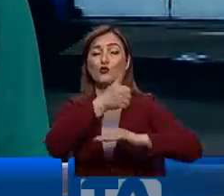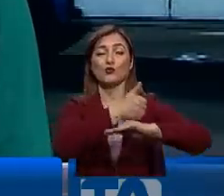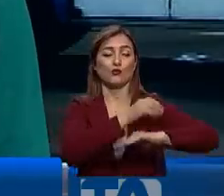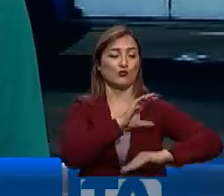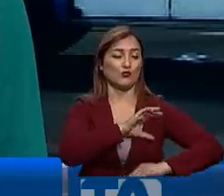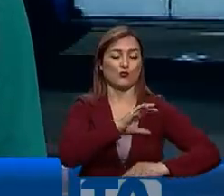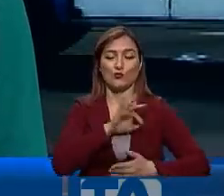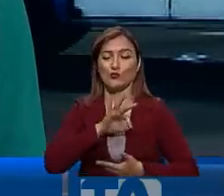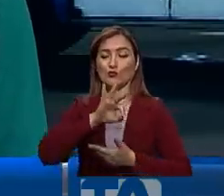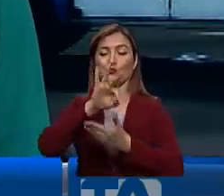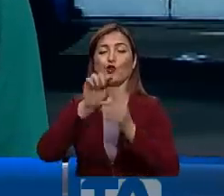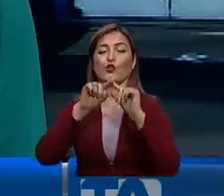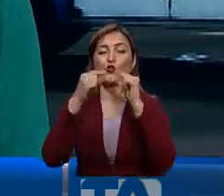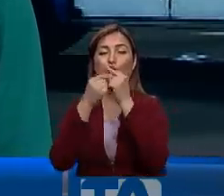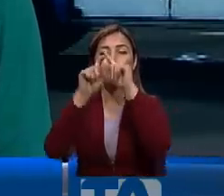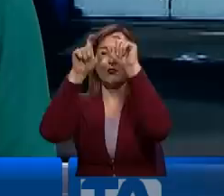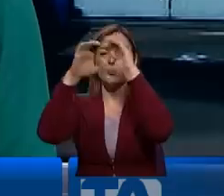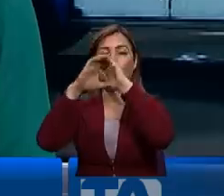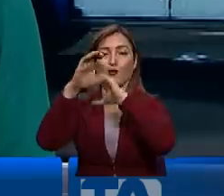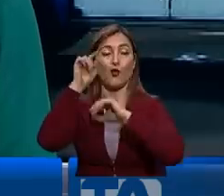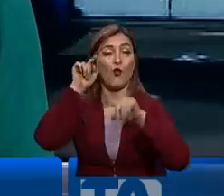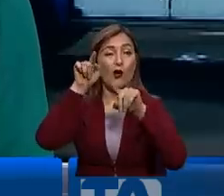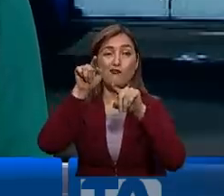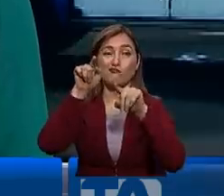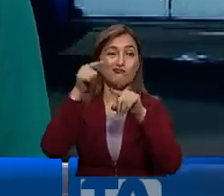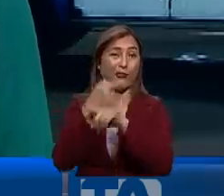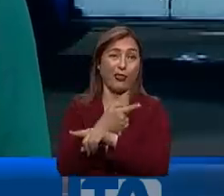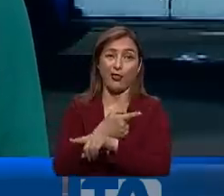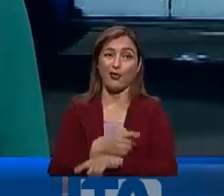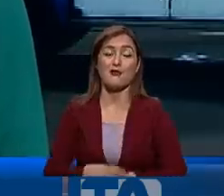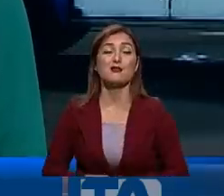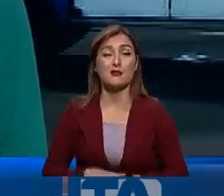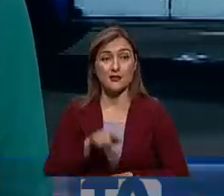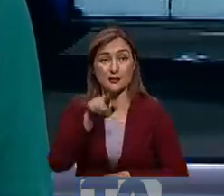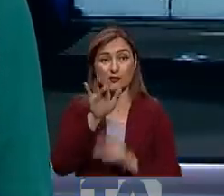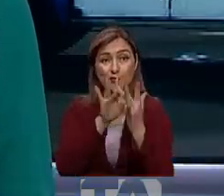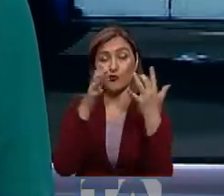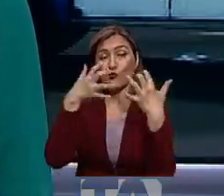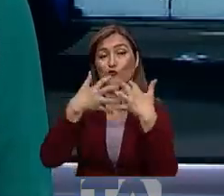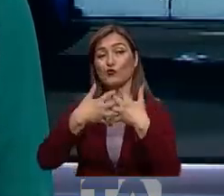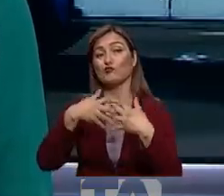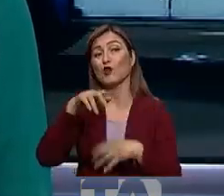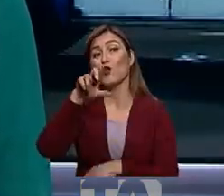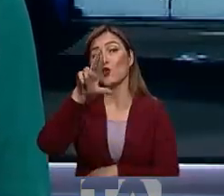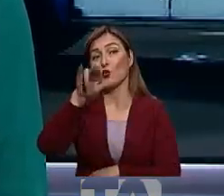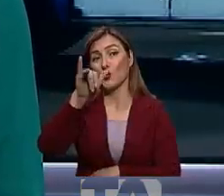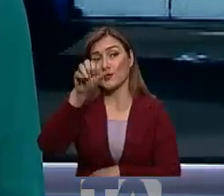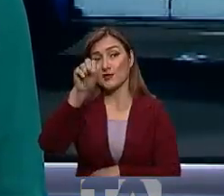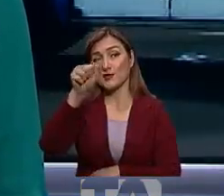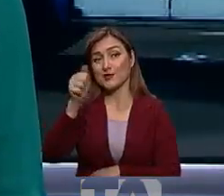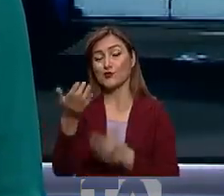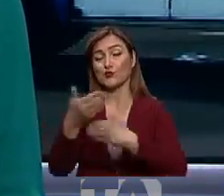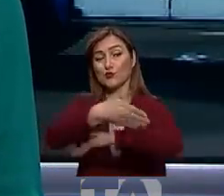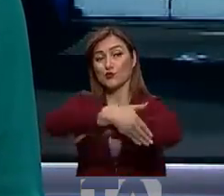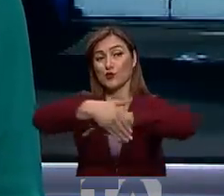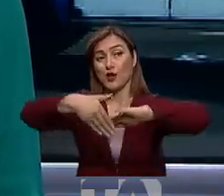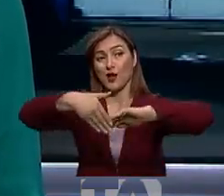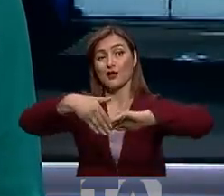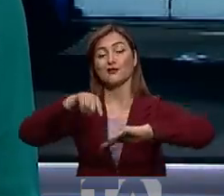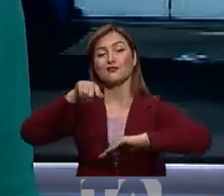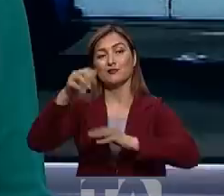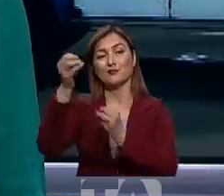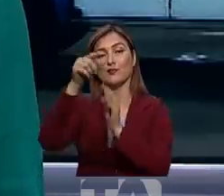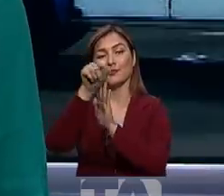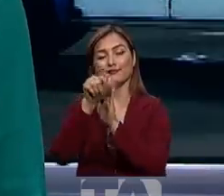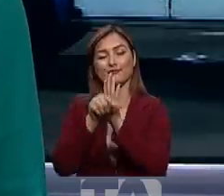y representantes del gremio no se llegó a ningún acuerdo. Vamos en vivo con Luisa María Heredia, quien se encuentra en la calle Rumichaca y nos